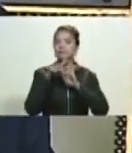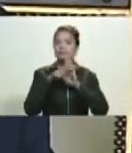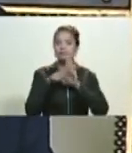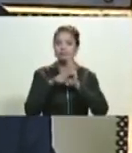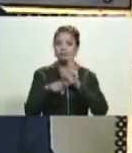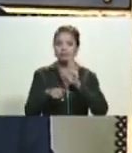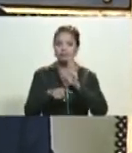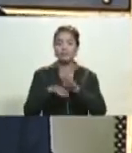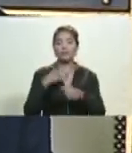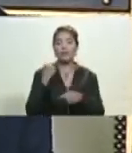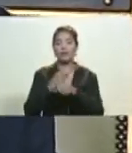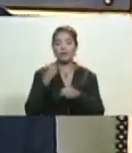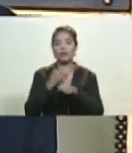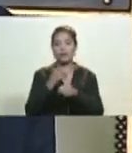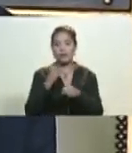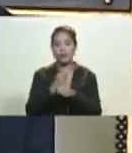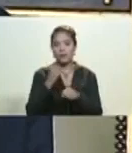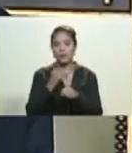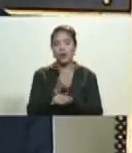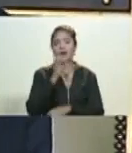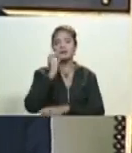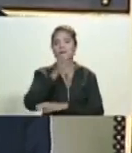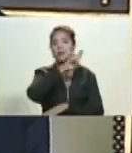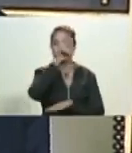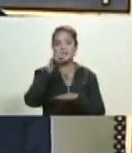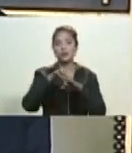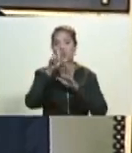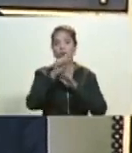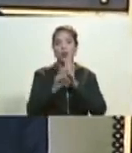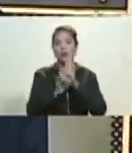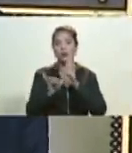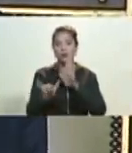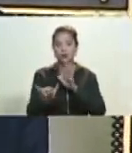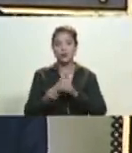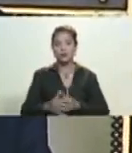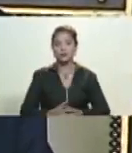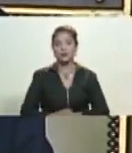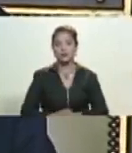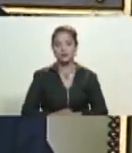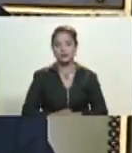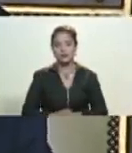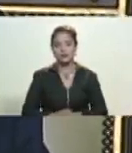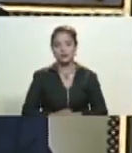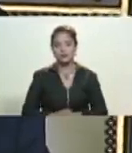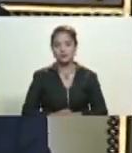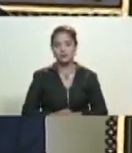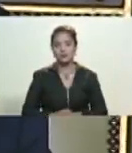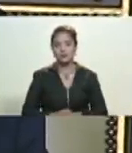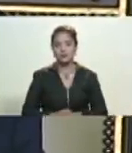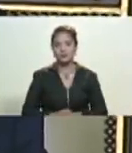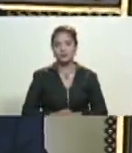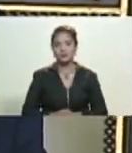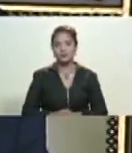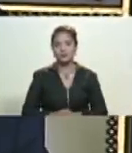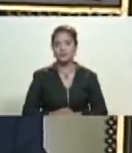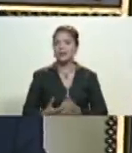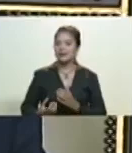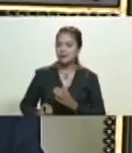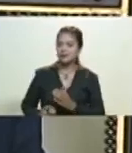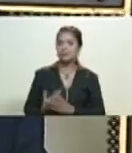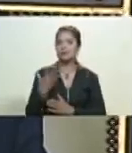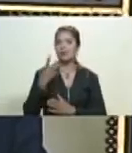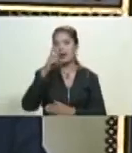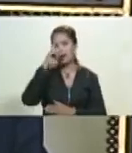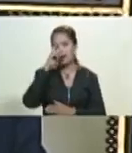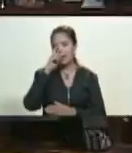de funcionamiento de la Asamblea Nacional Constituyente que se instaló en